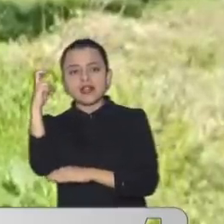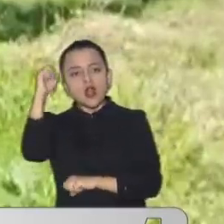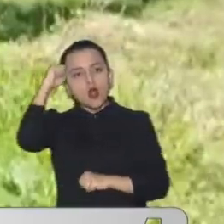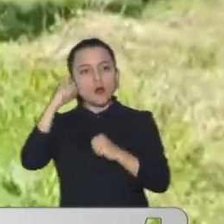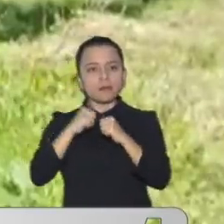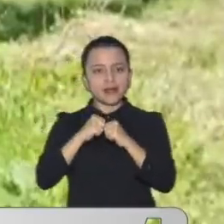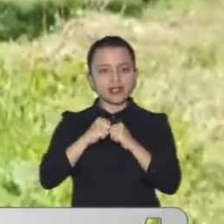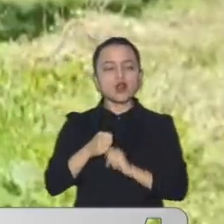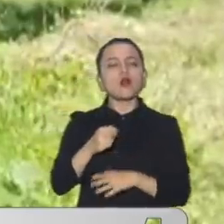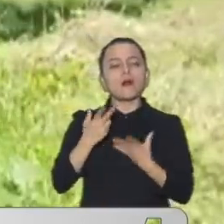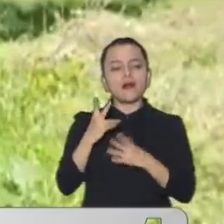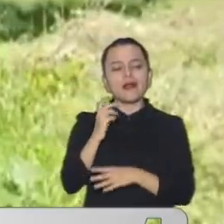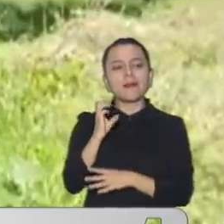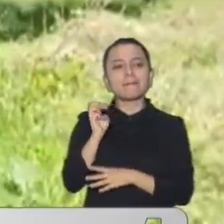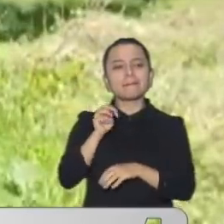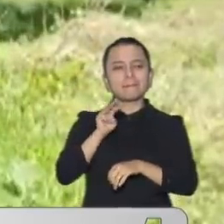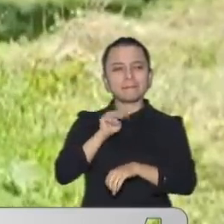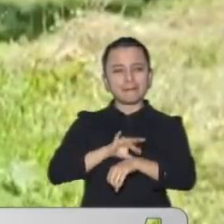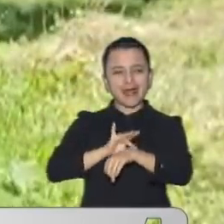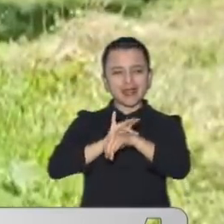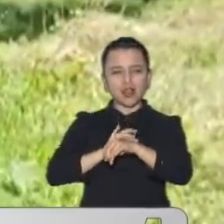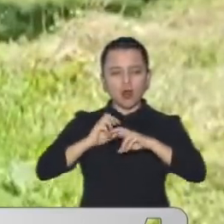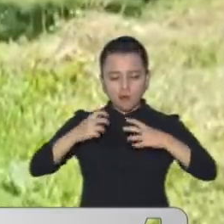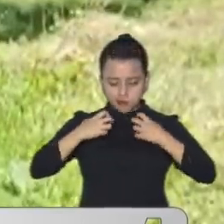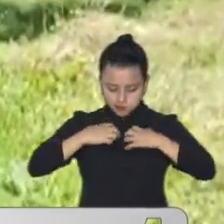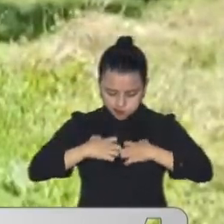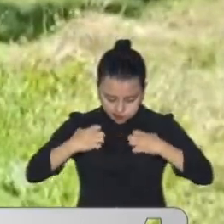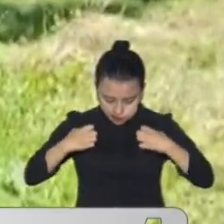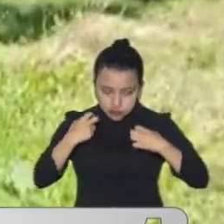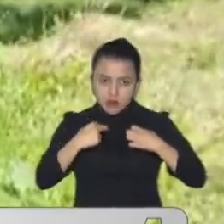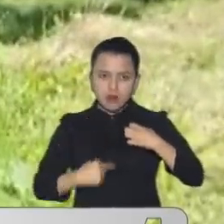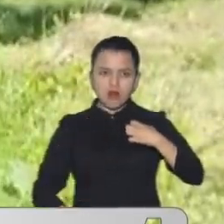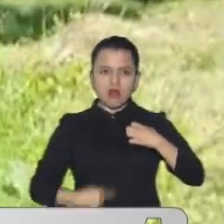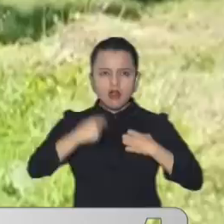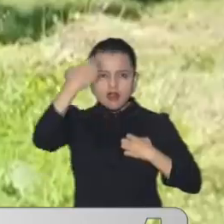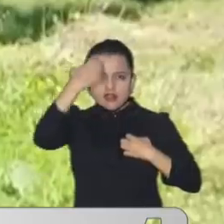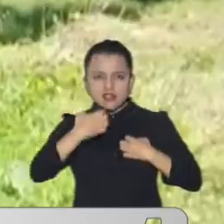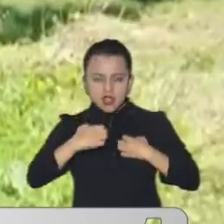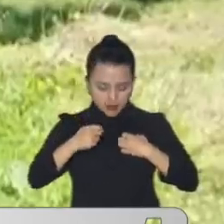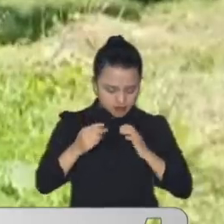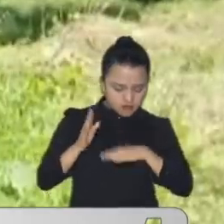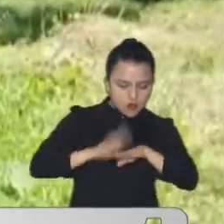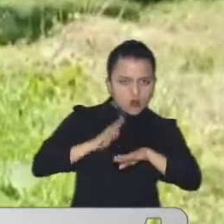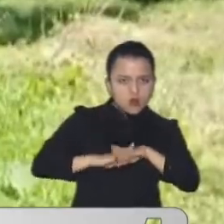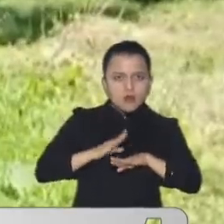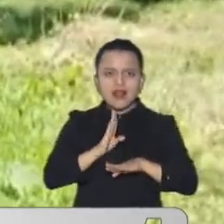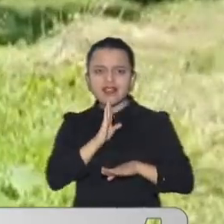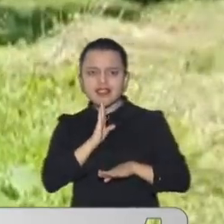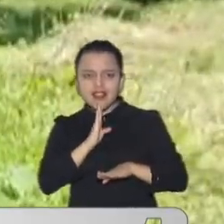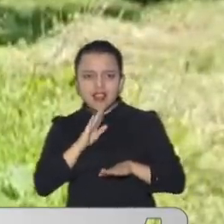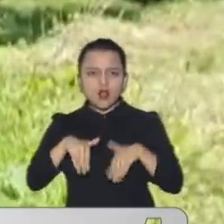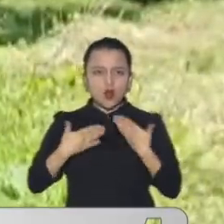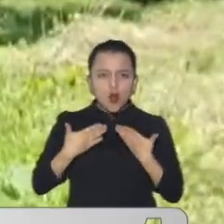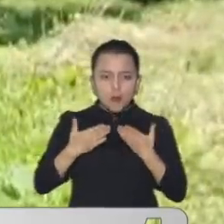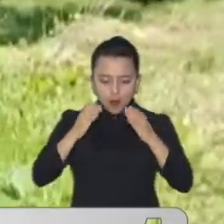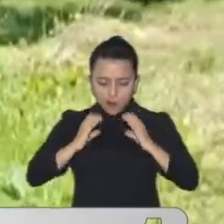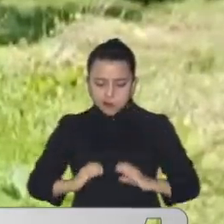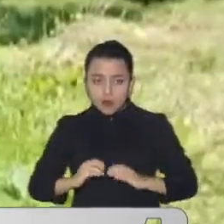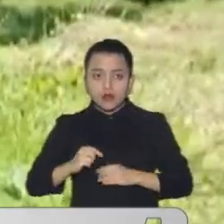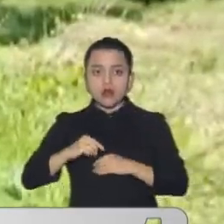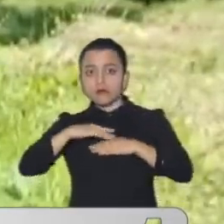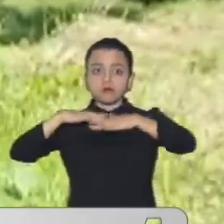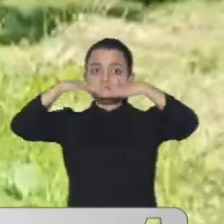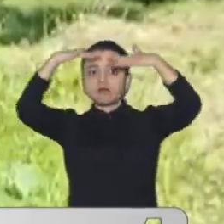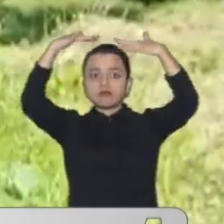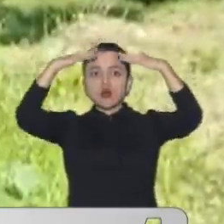de signo de violencia. Por ahora vamos a adelantar toda la investigación y estamos en la inspección técnica al cadáver